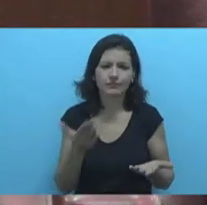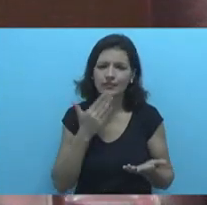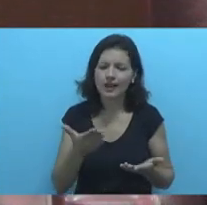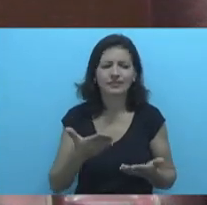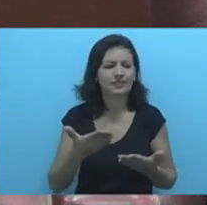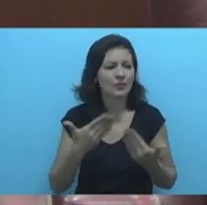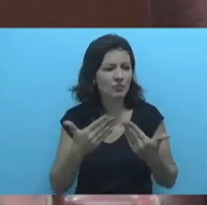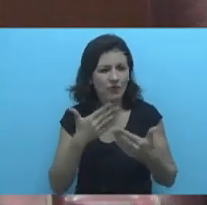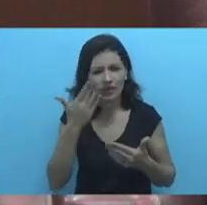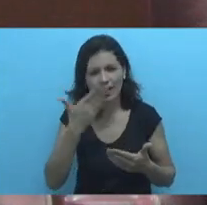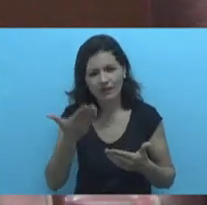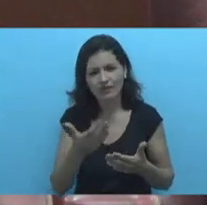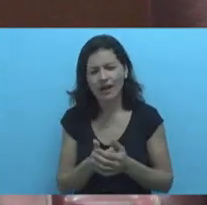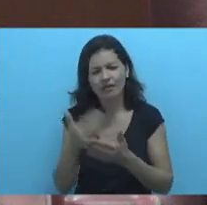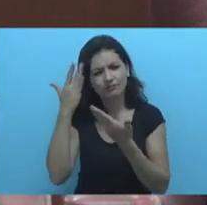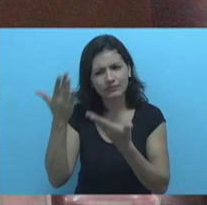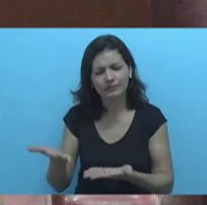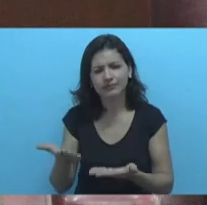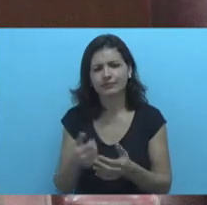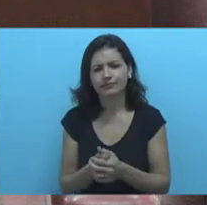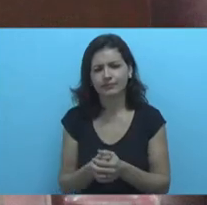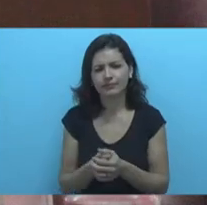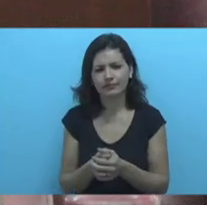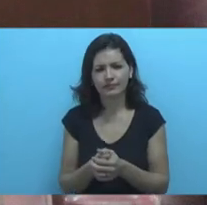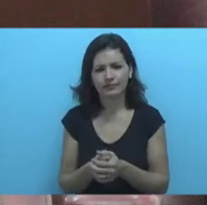esto. Esto también es para nosotros,